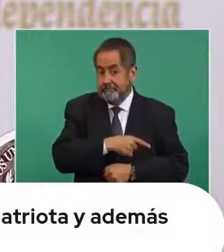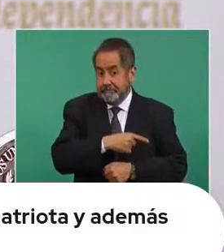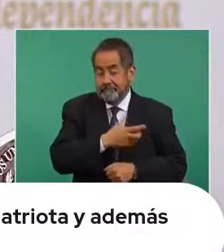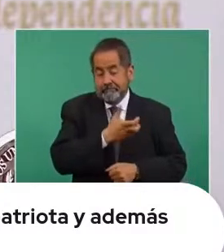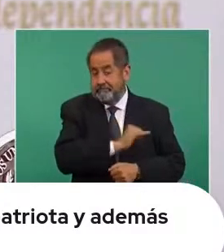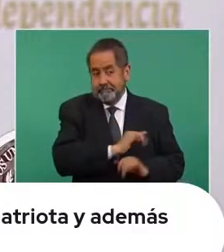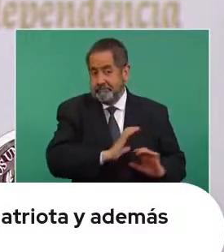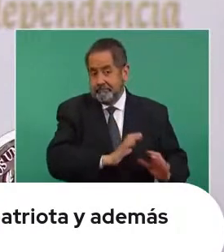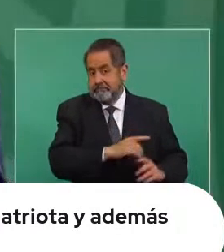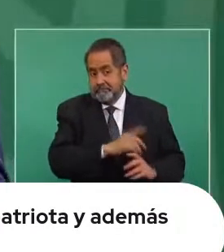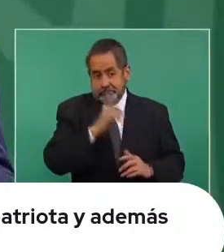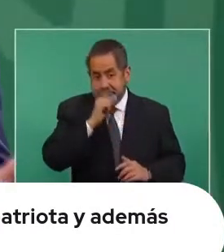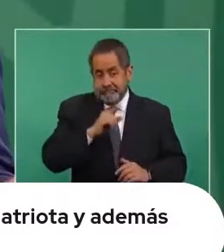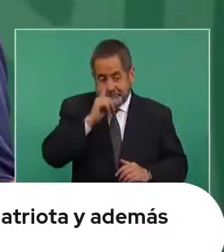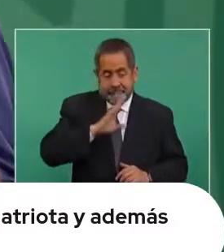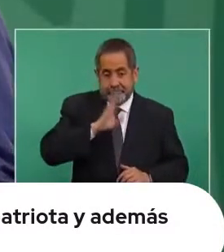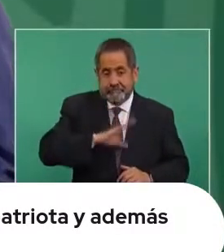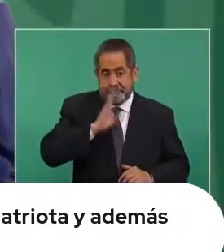Porque,